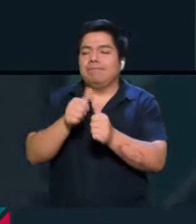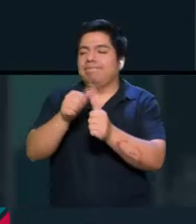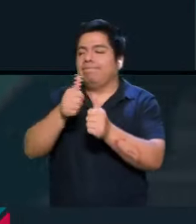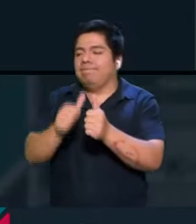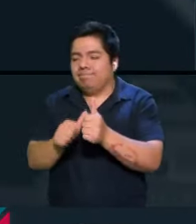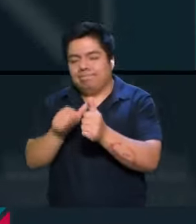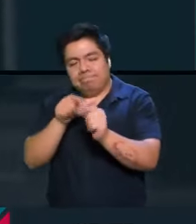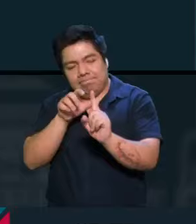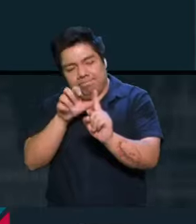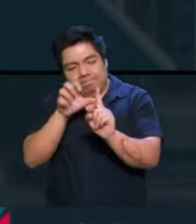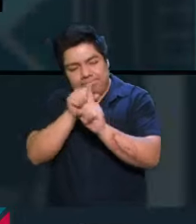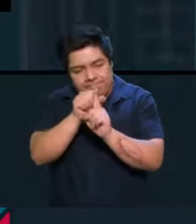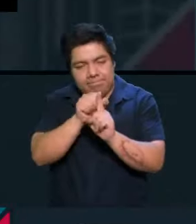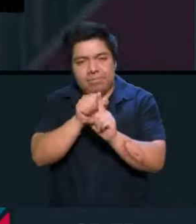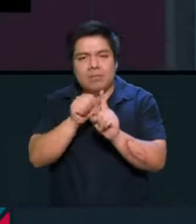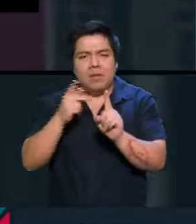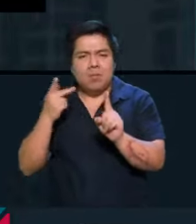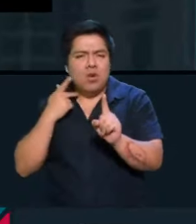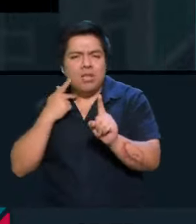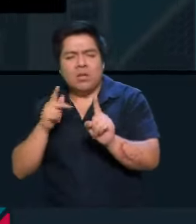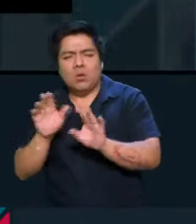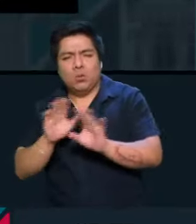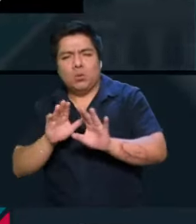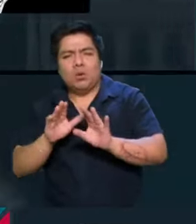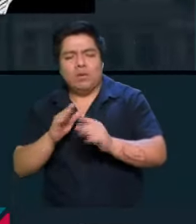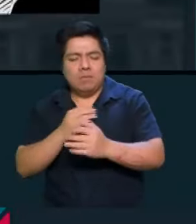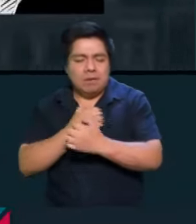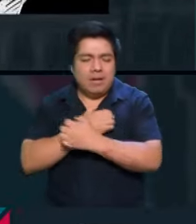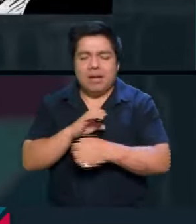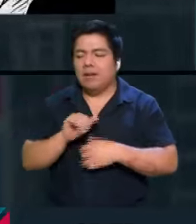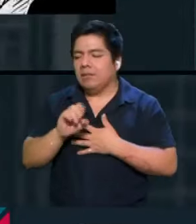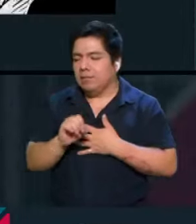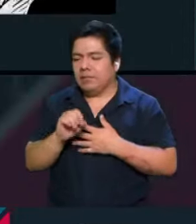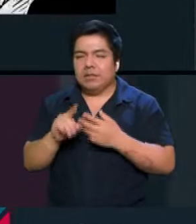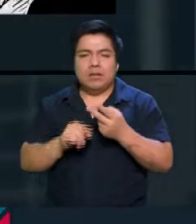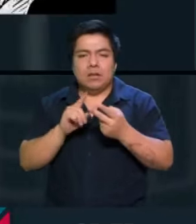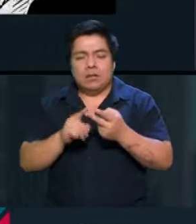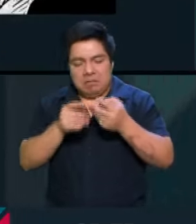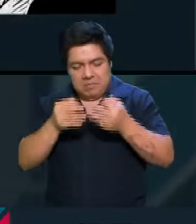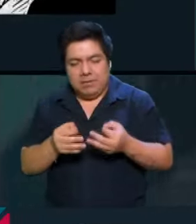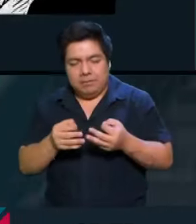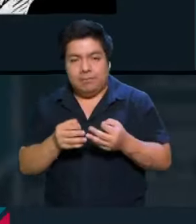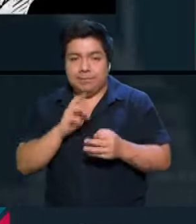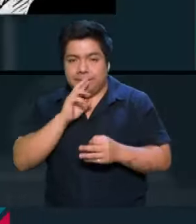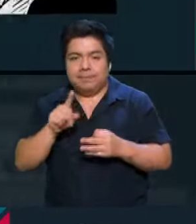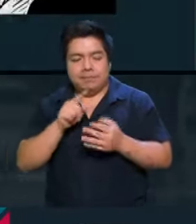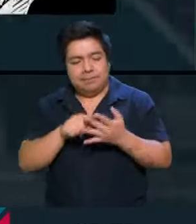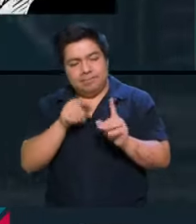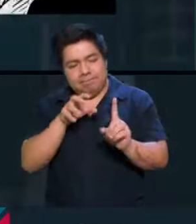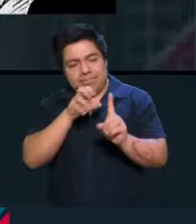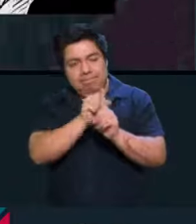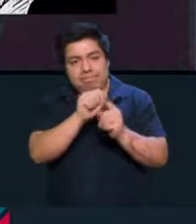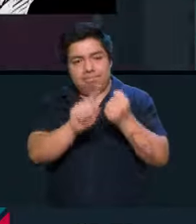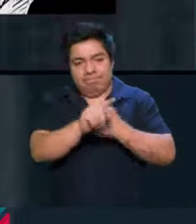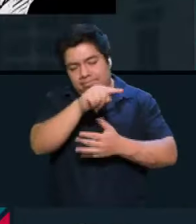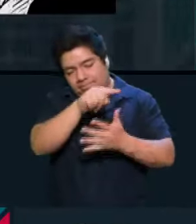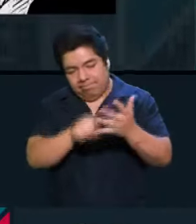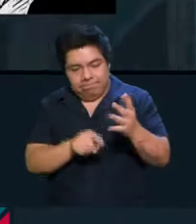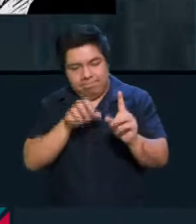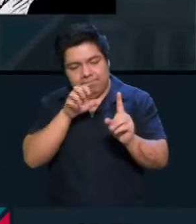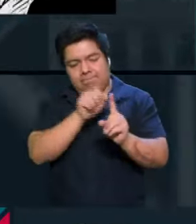un compromiso no político, sino ético, estético y con las mejores causas. Esto